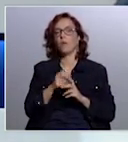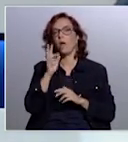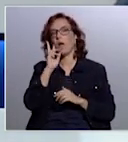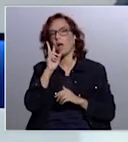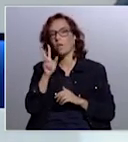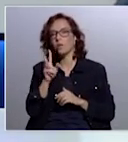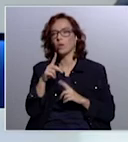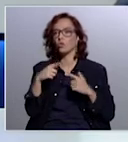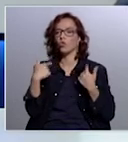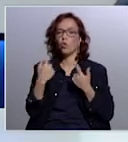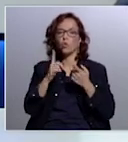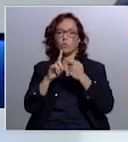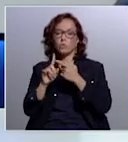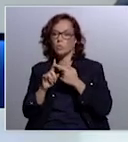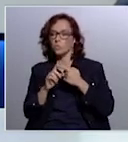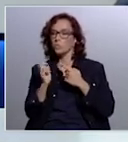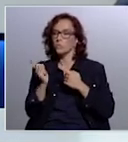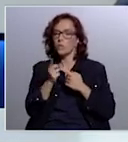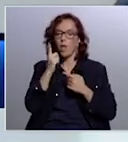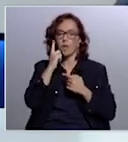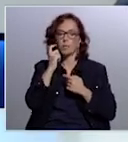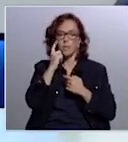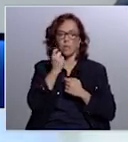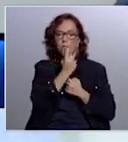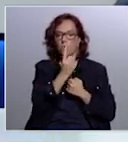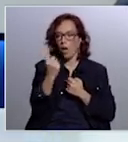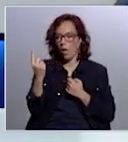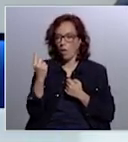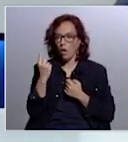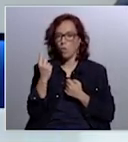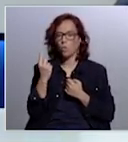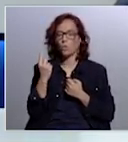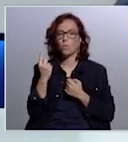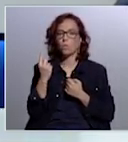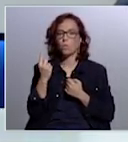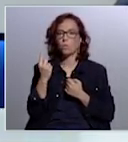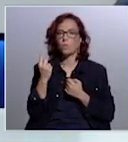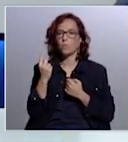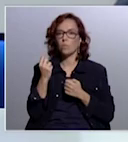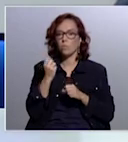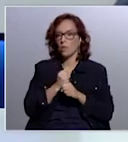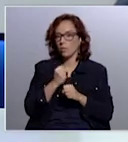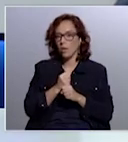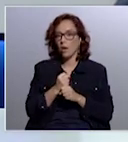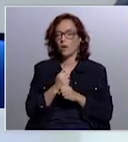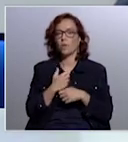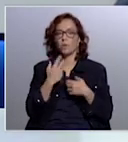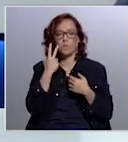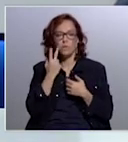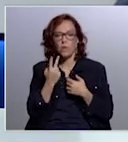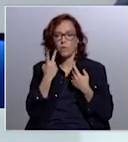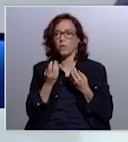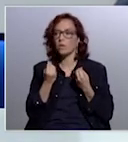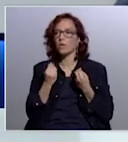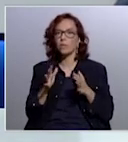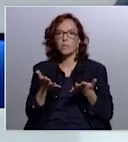justamente entre todos y cada uno con sus habilidades su experiencia su experiencia laboral de mirar de ver lo que